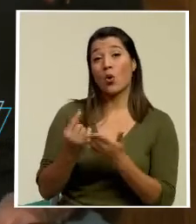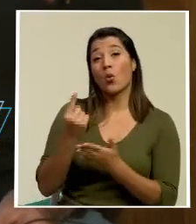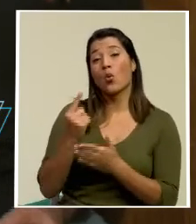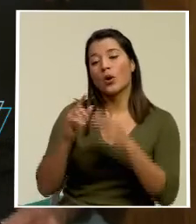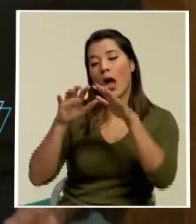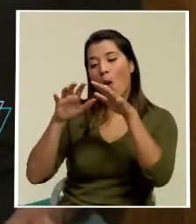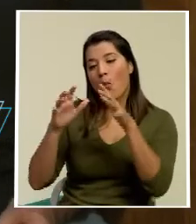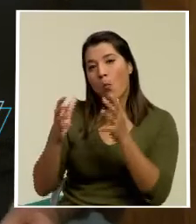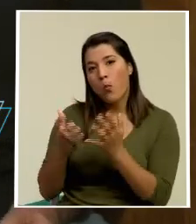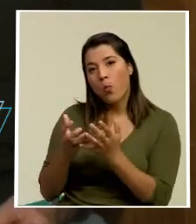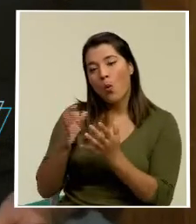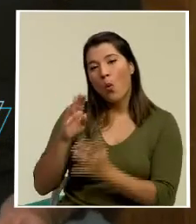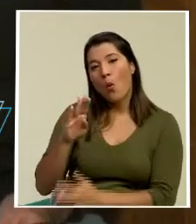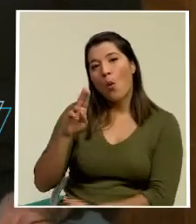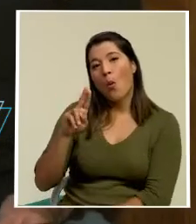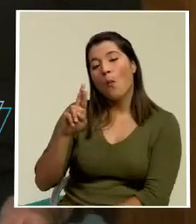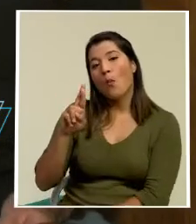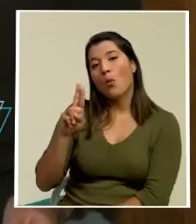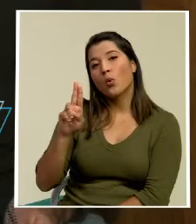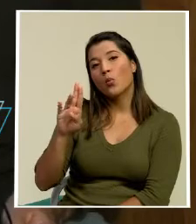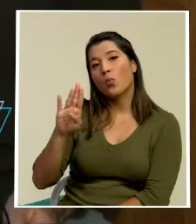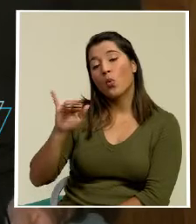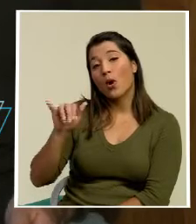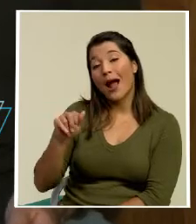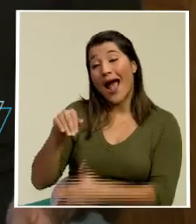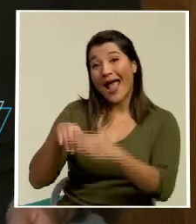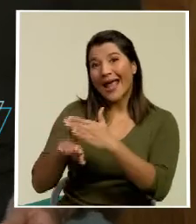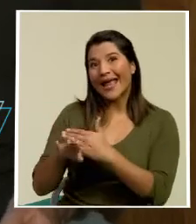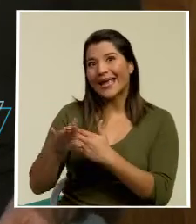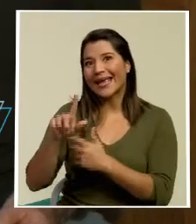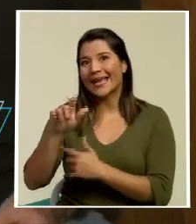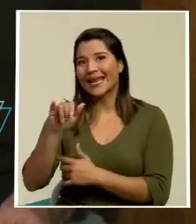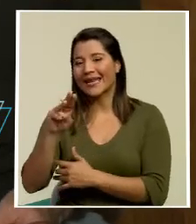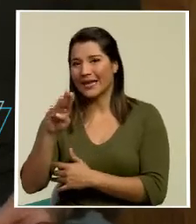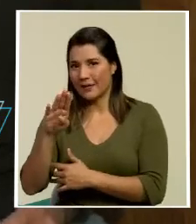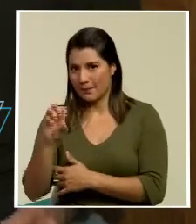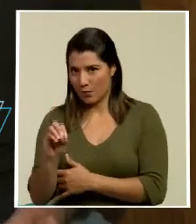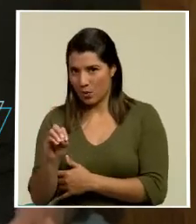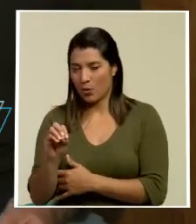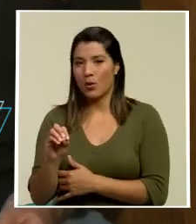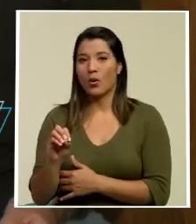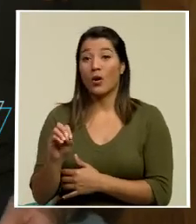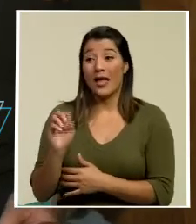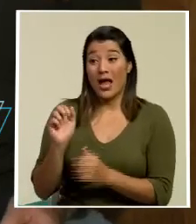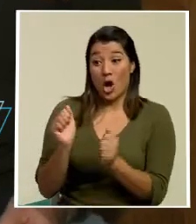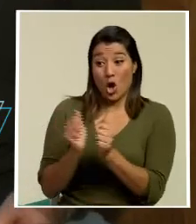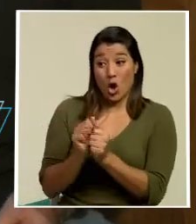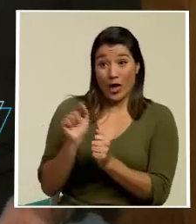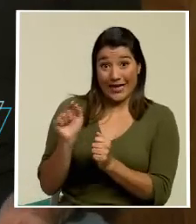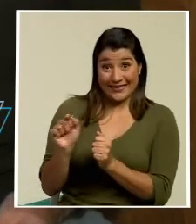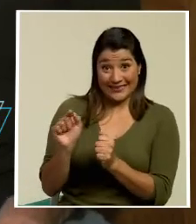limbo, de Fabián Dobles. A través de esa burbuja en el limbo